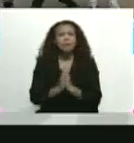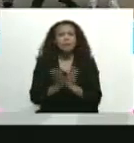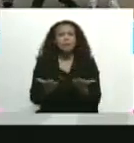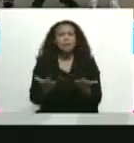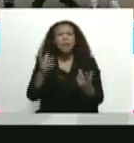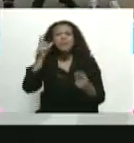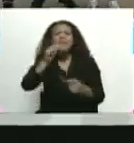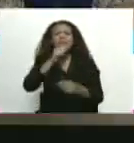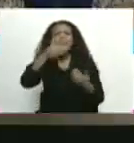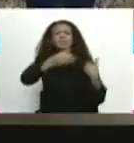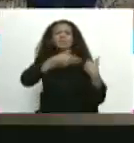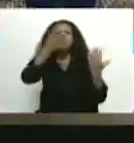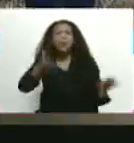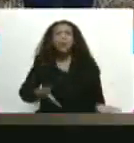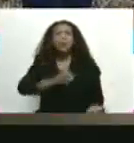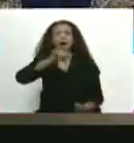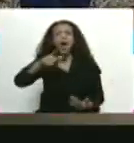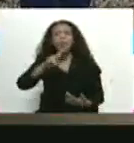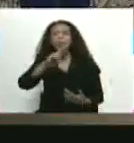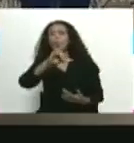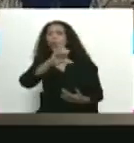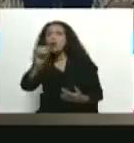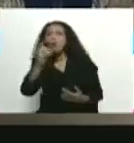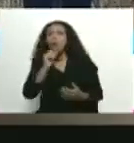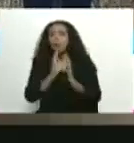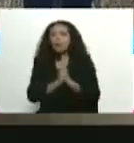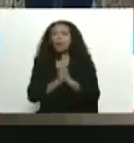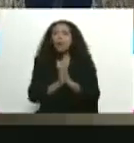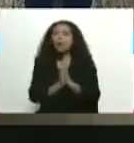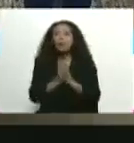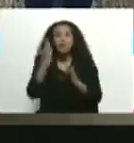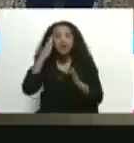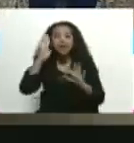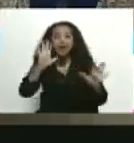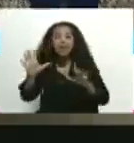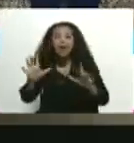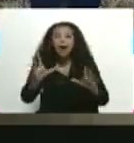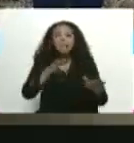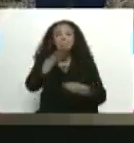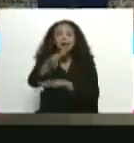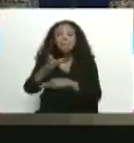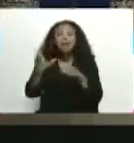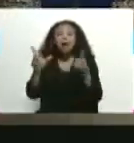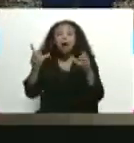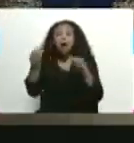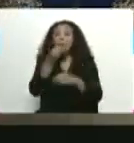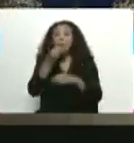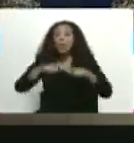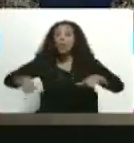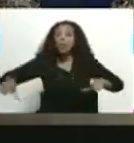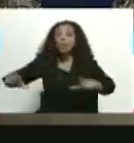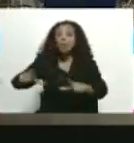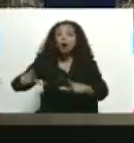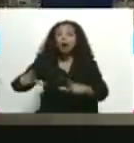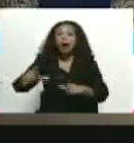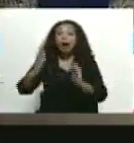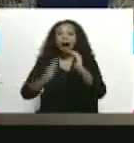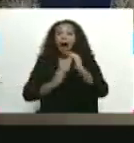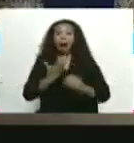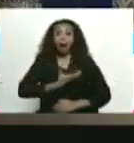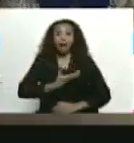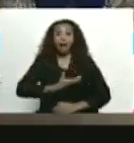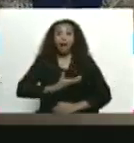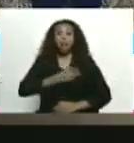¿Quién está ahí? Julio. Julio, pila, sí, bueno, pues. Presidente, vamos al comedor. Allí está el ciudadano alcalde